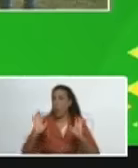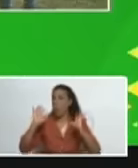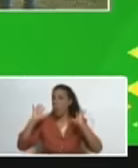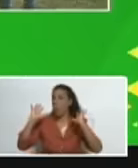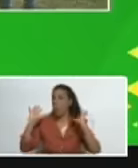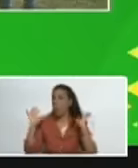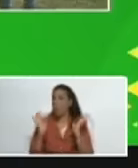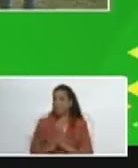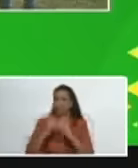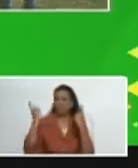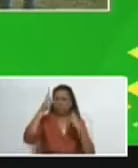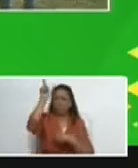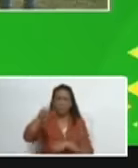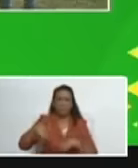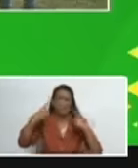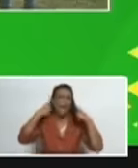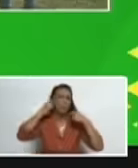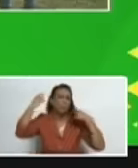Una campeona, pues.